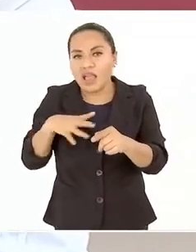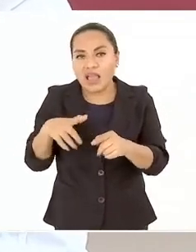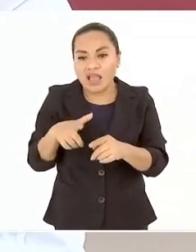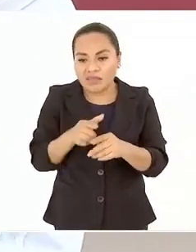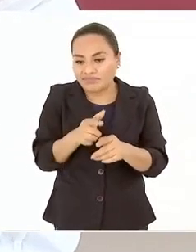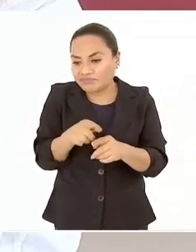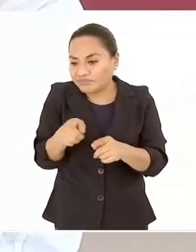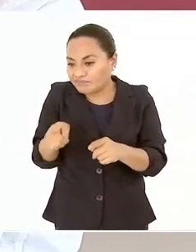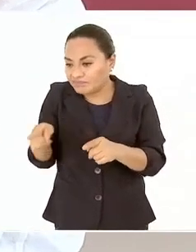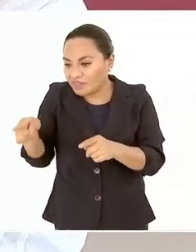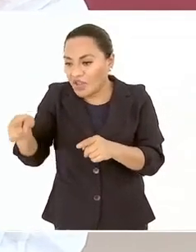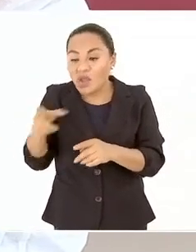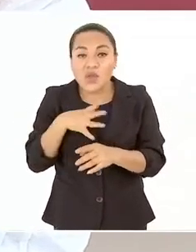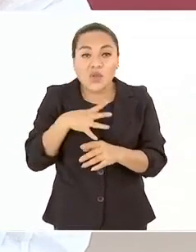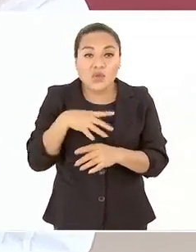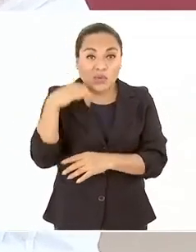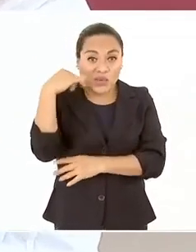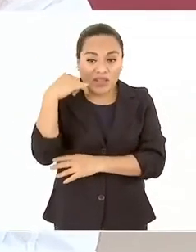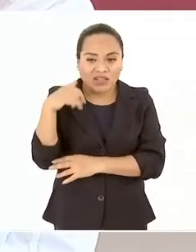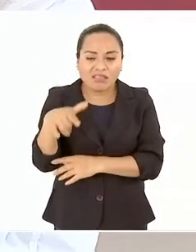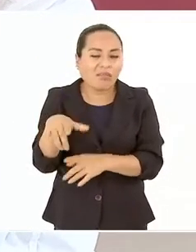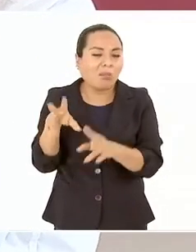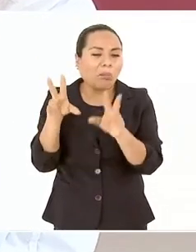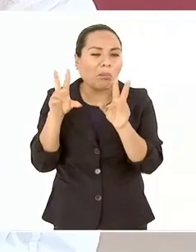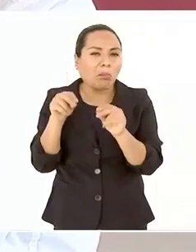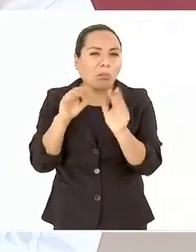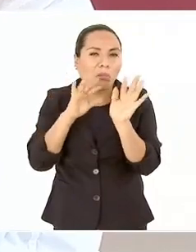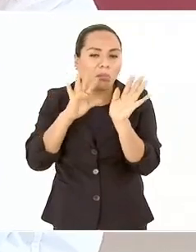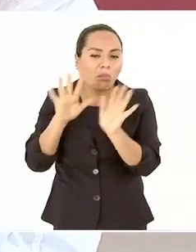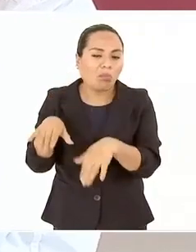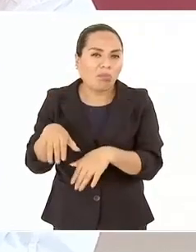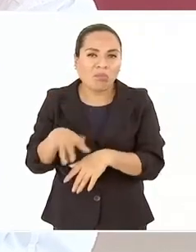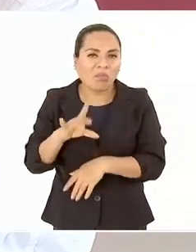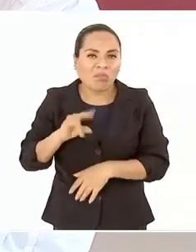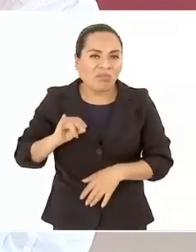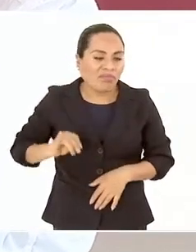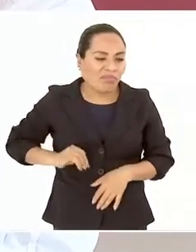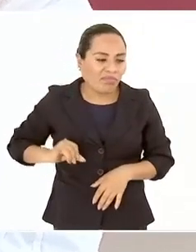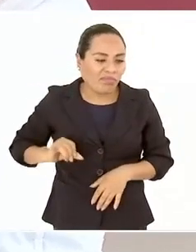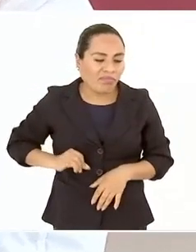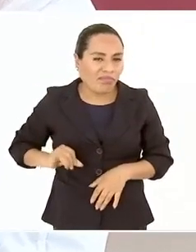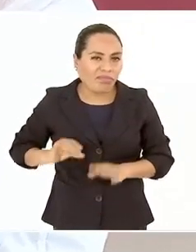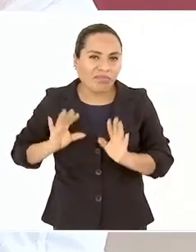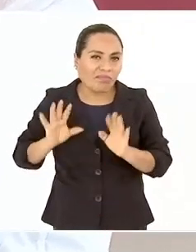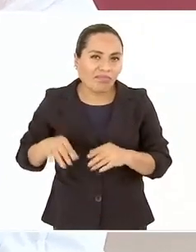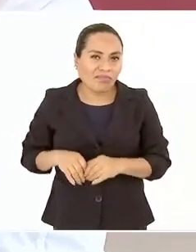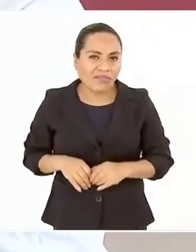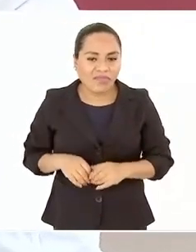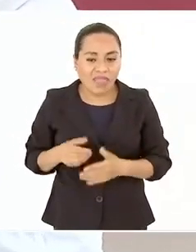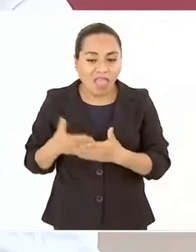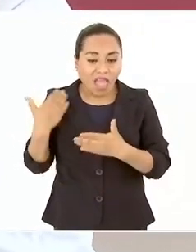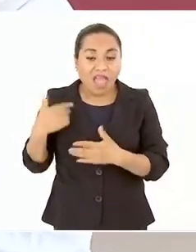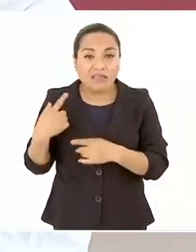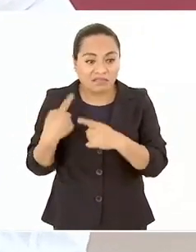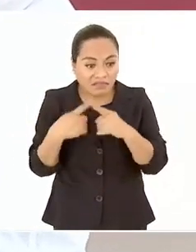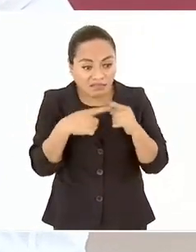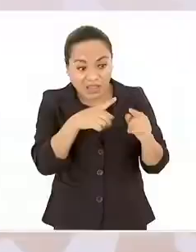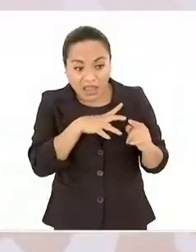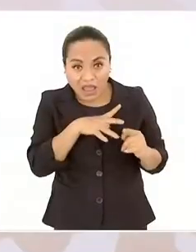y nos los dejaron. Es decir, no los concesionaron, porque todos los